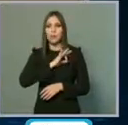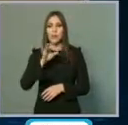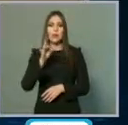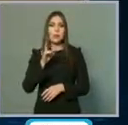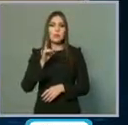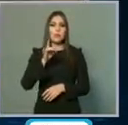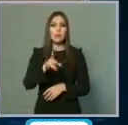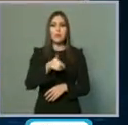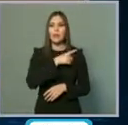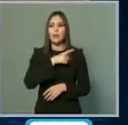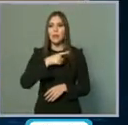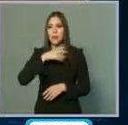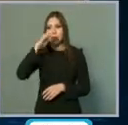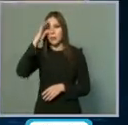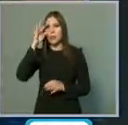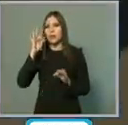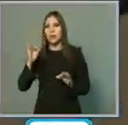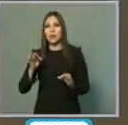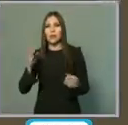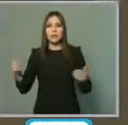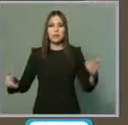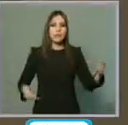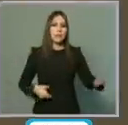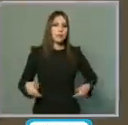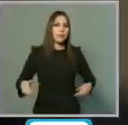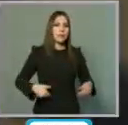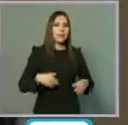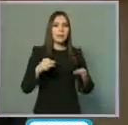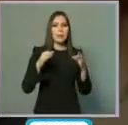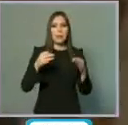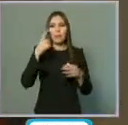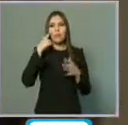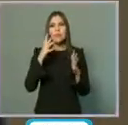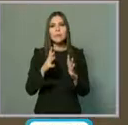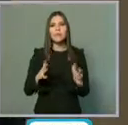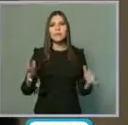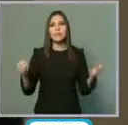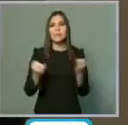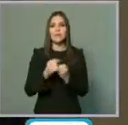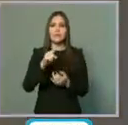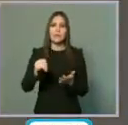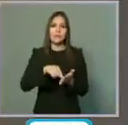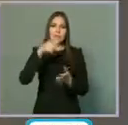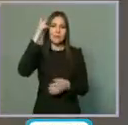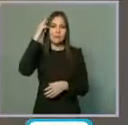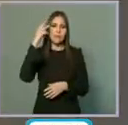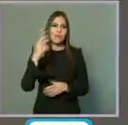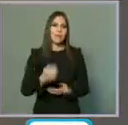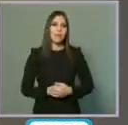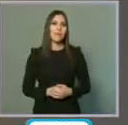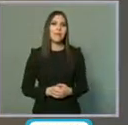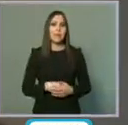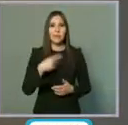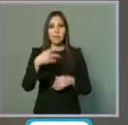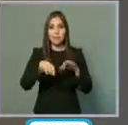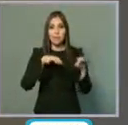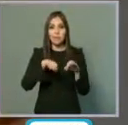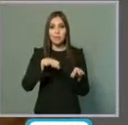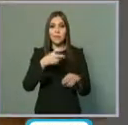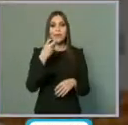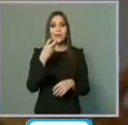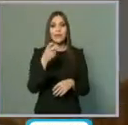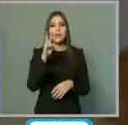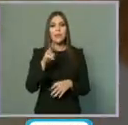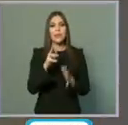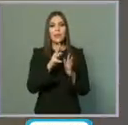si tú no piensas en una obra hecha en un formato para Bellas Artes. Entonces la vocación de Bellas Artes son obras de